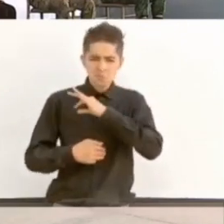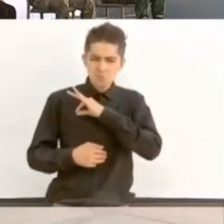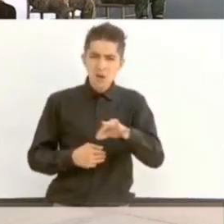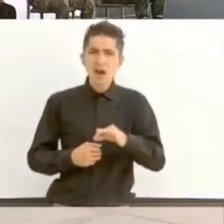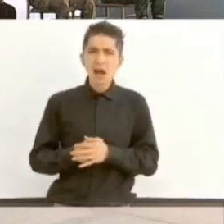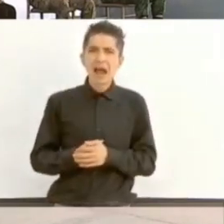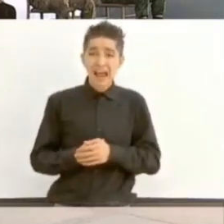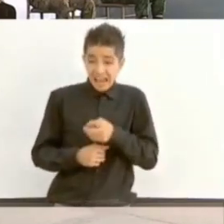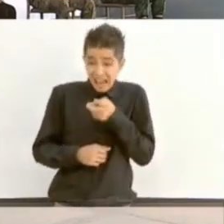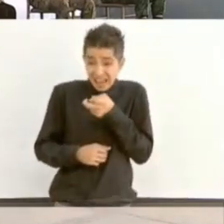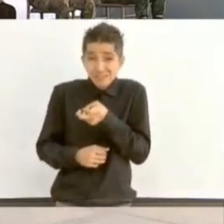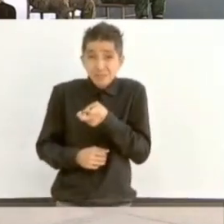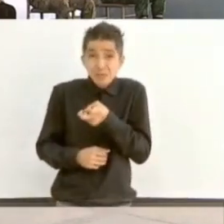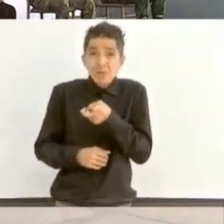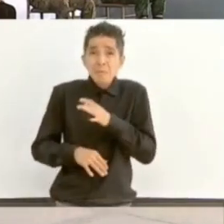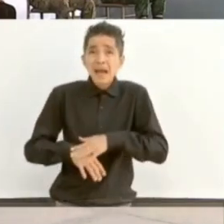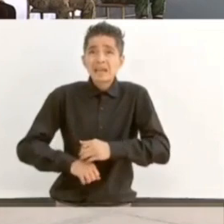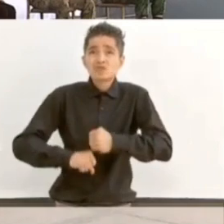nuestra fortaleza,